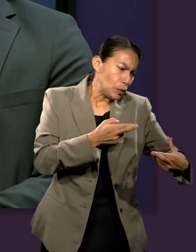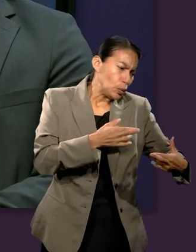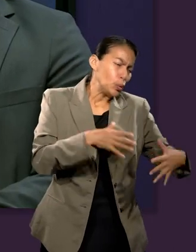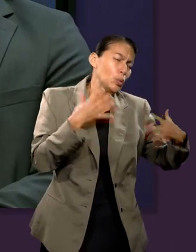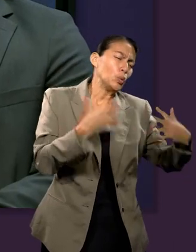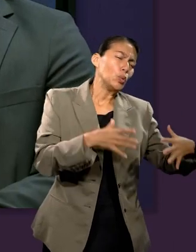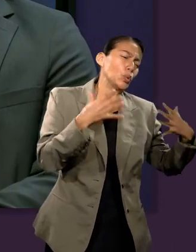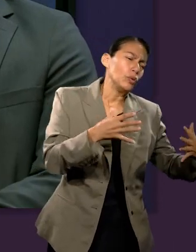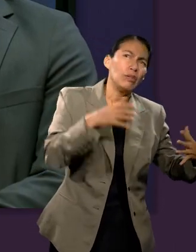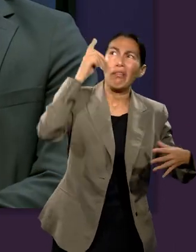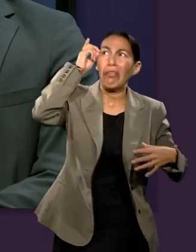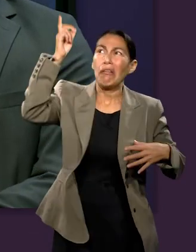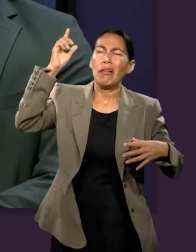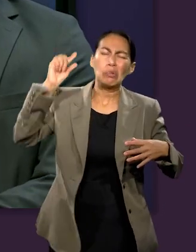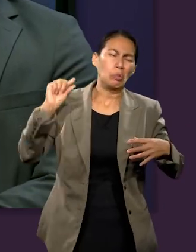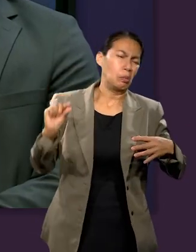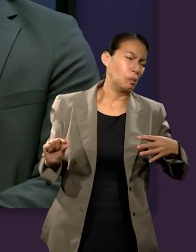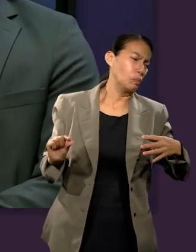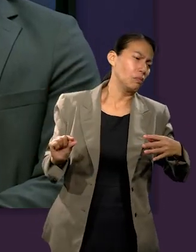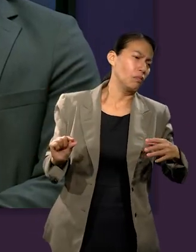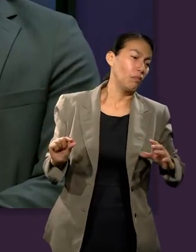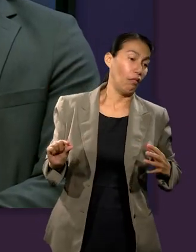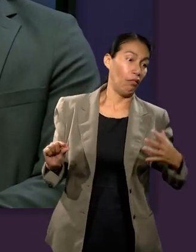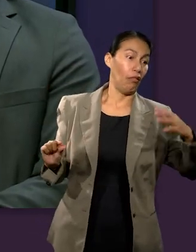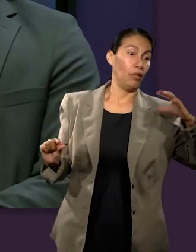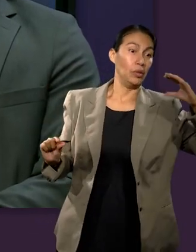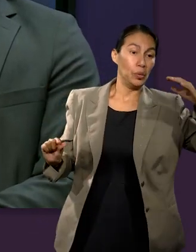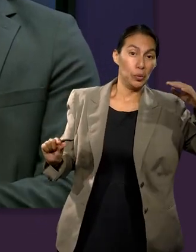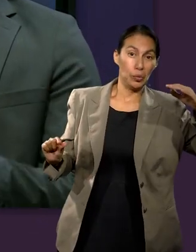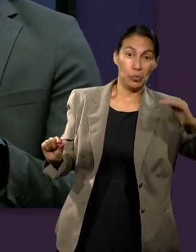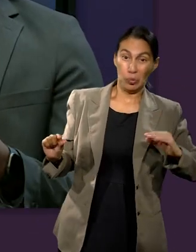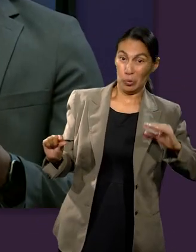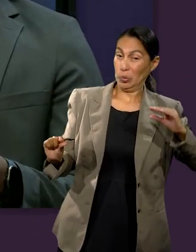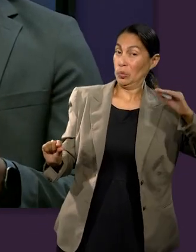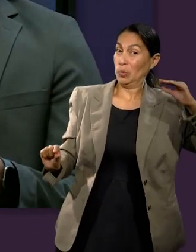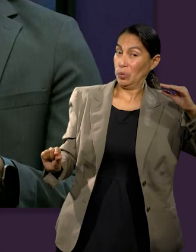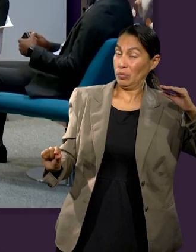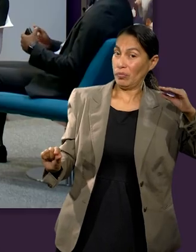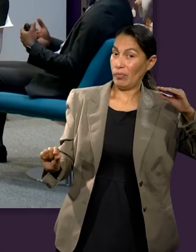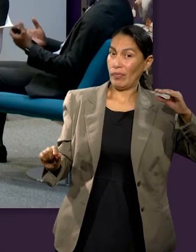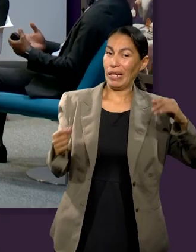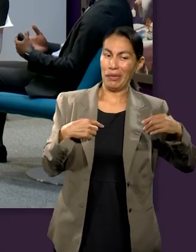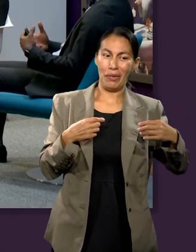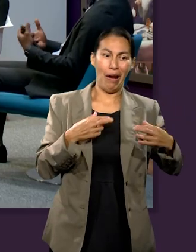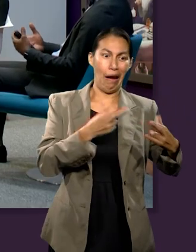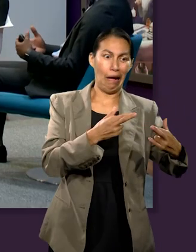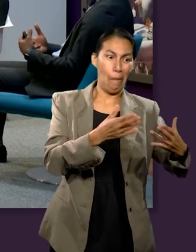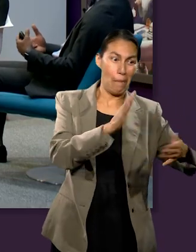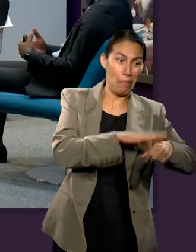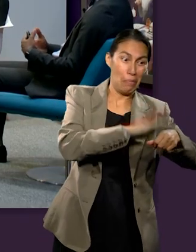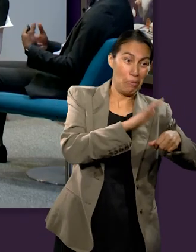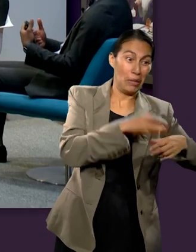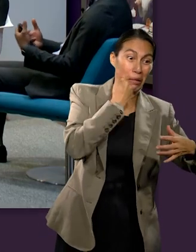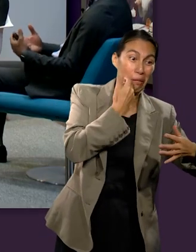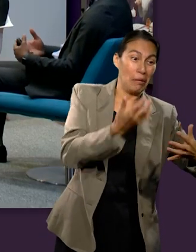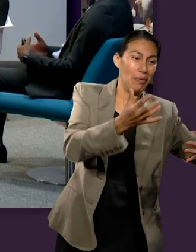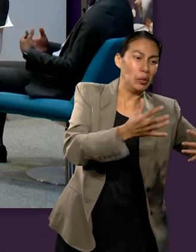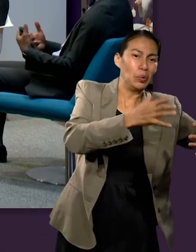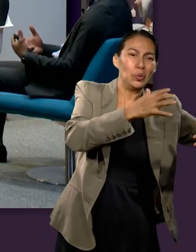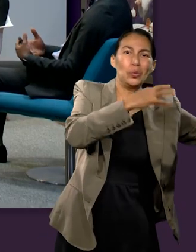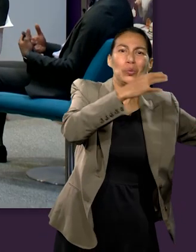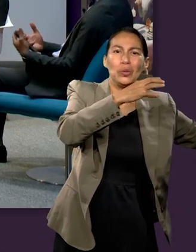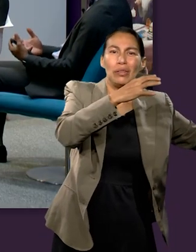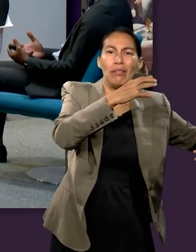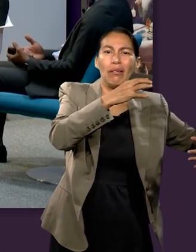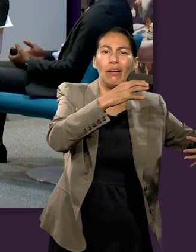supera tu amor por Dios ese es un problema y el acumular riquezas te lleva eso a decir Bueno lo quiero